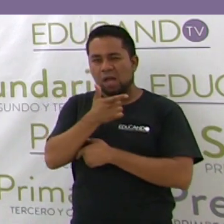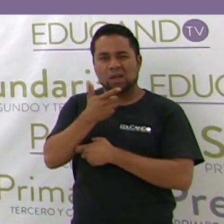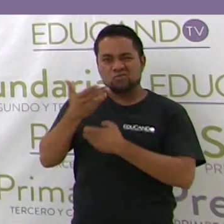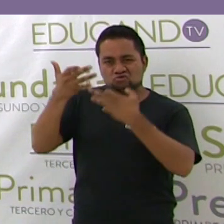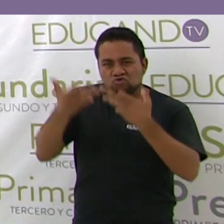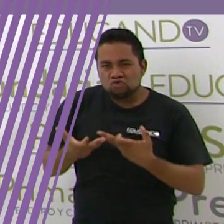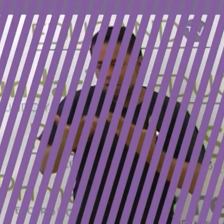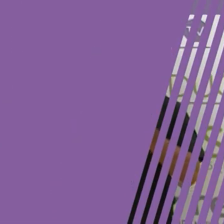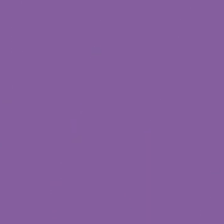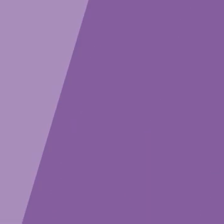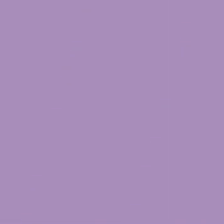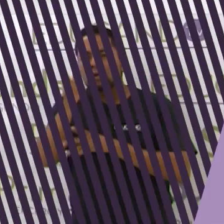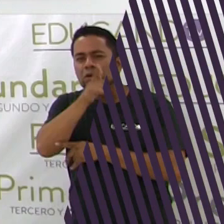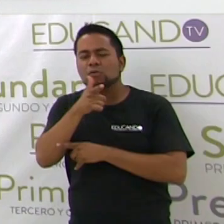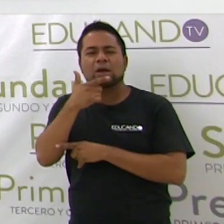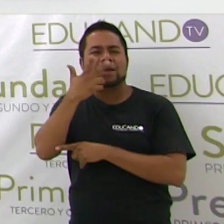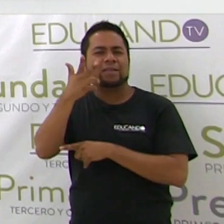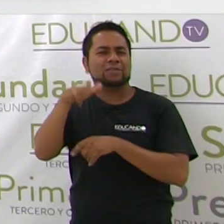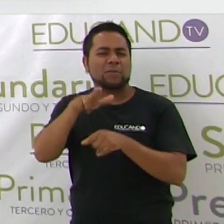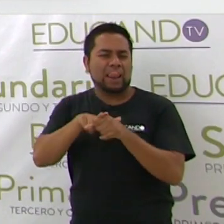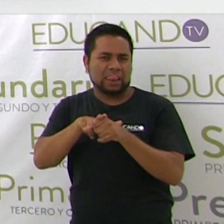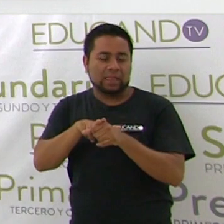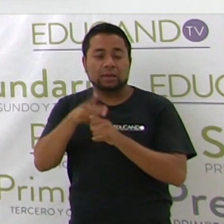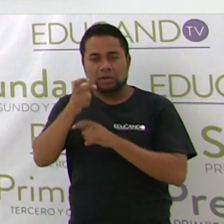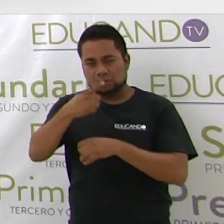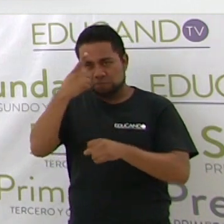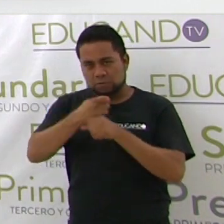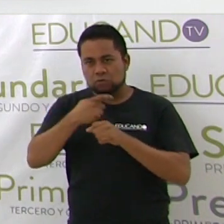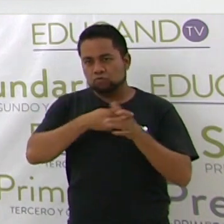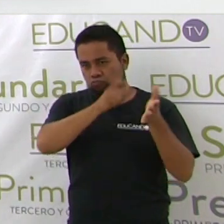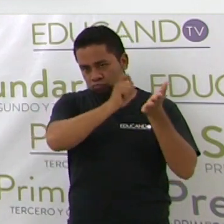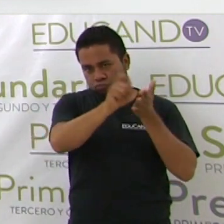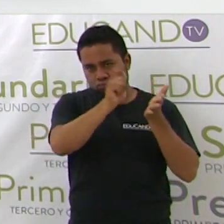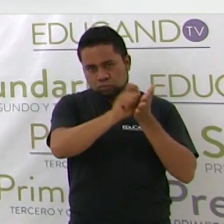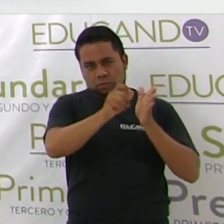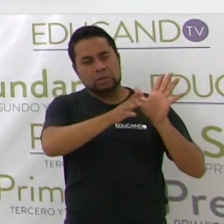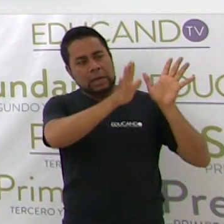saludo coloquial. Entonces eso es lo primero. Y lo vamos a escribir de